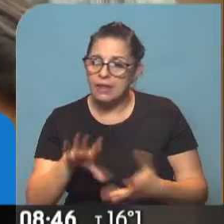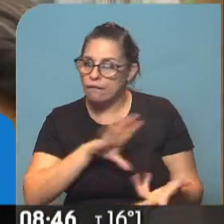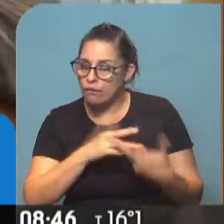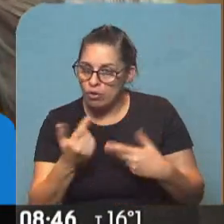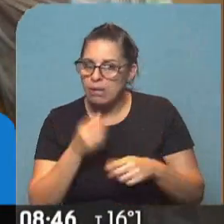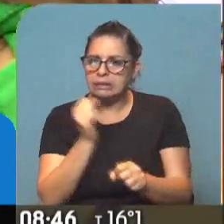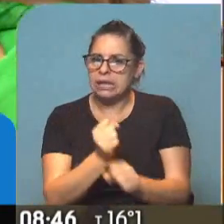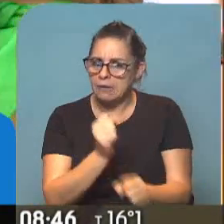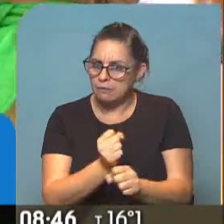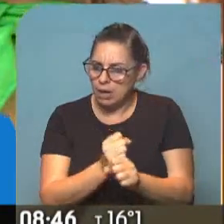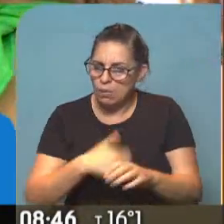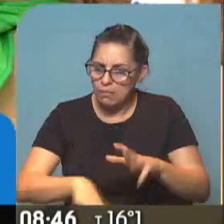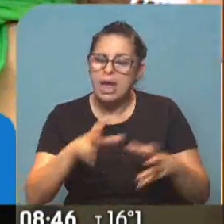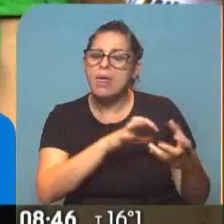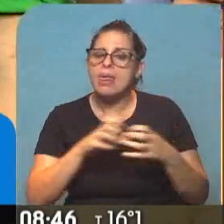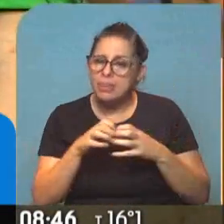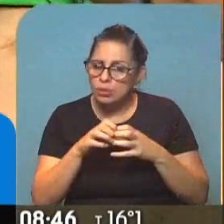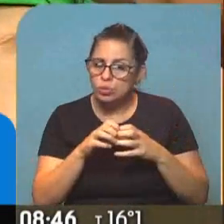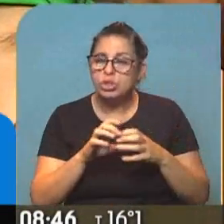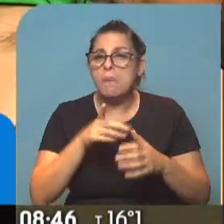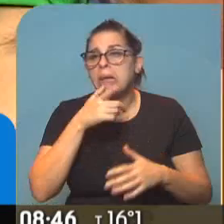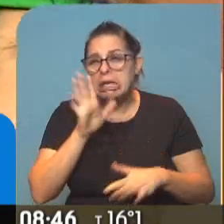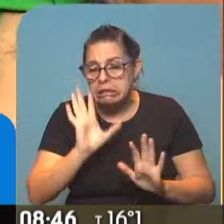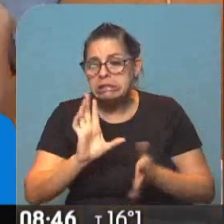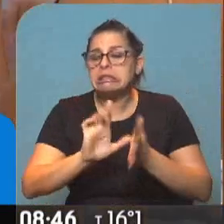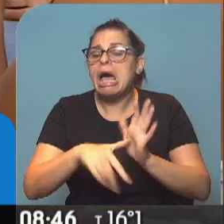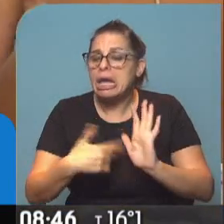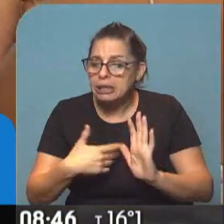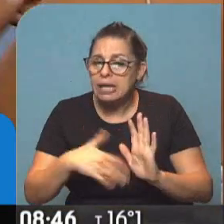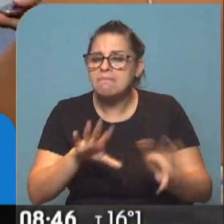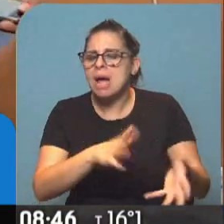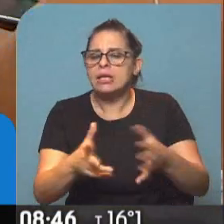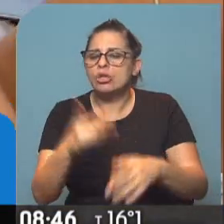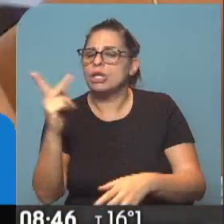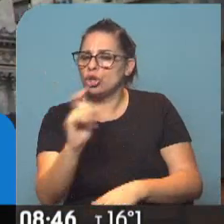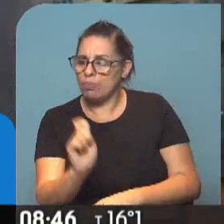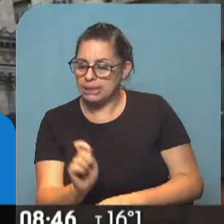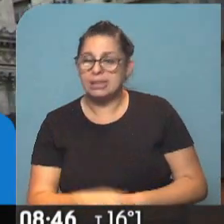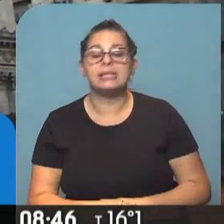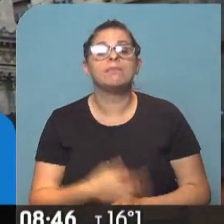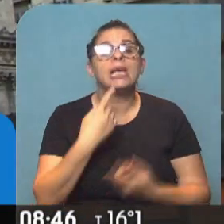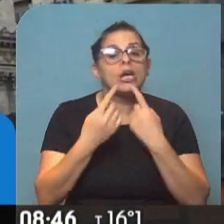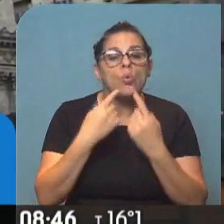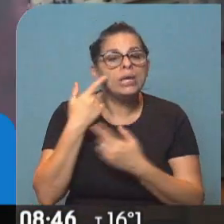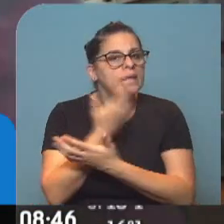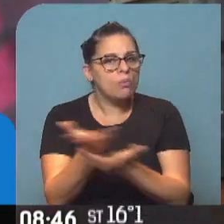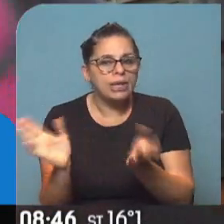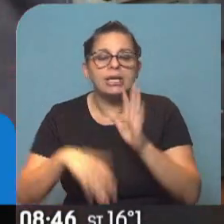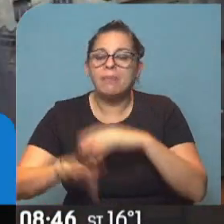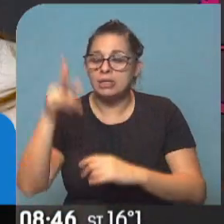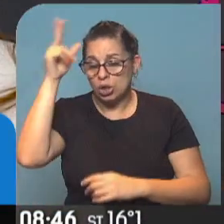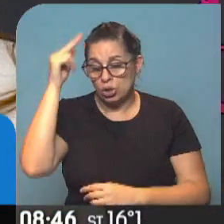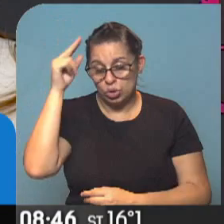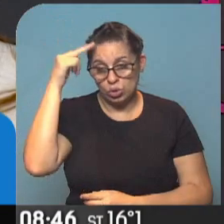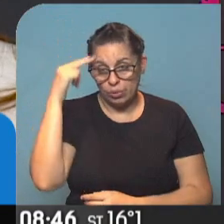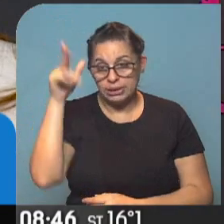metodología de trabajo para una discusión que llevaría, según trascendió, no menos de 2 meses. La encuesta refleja que más del 98%